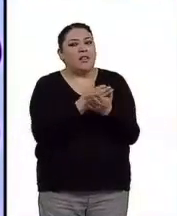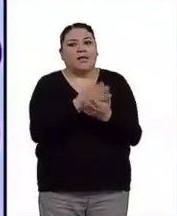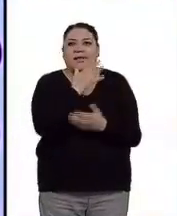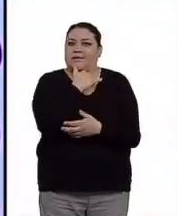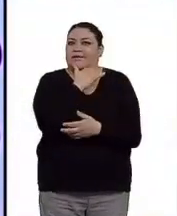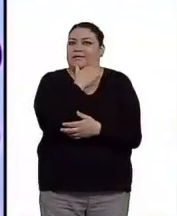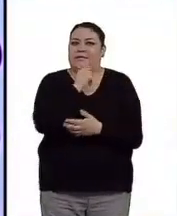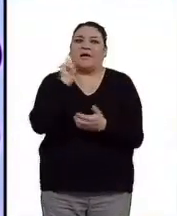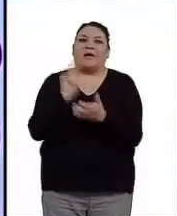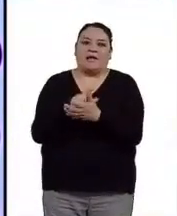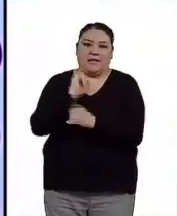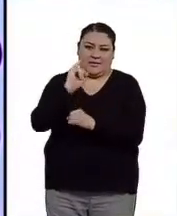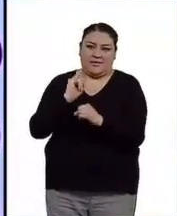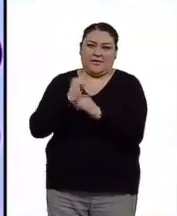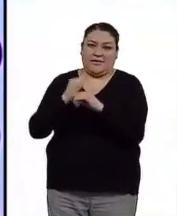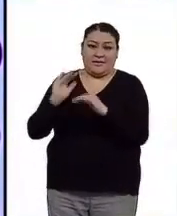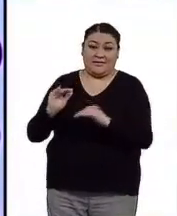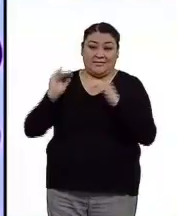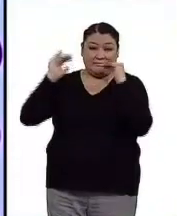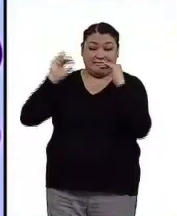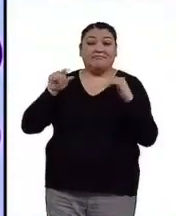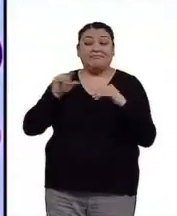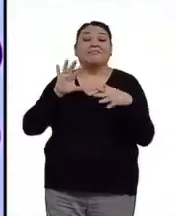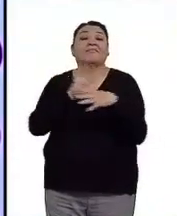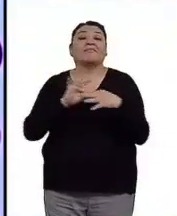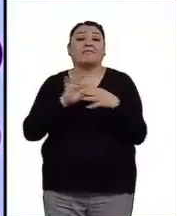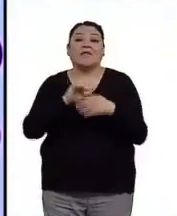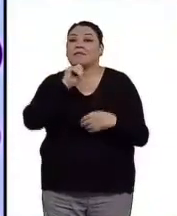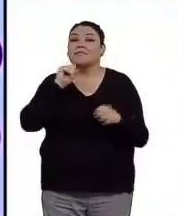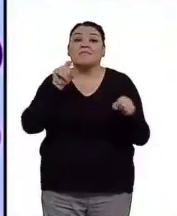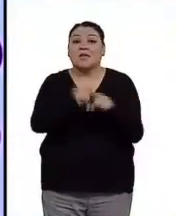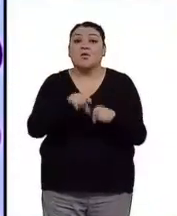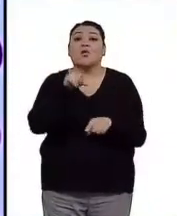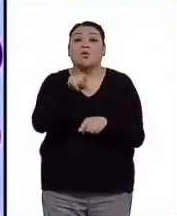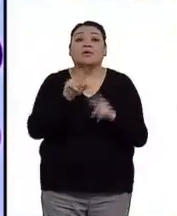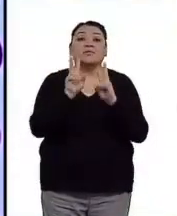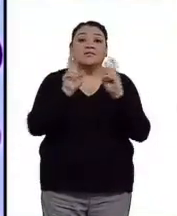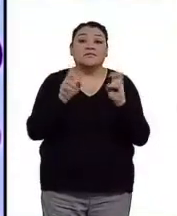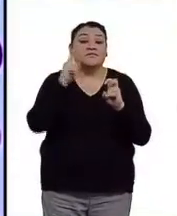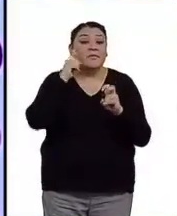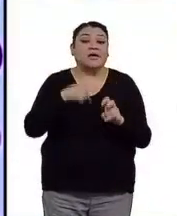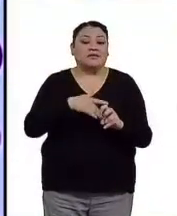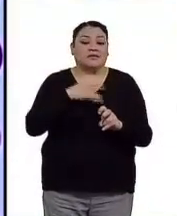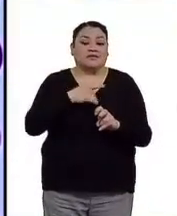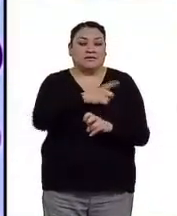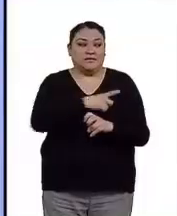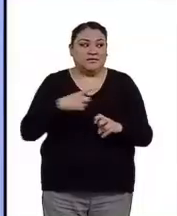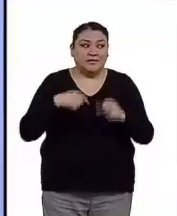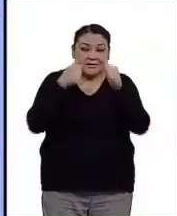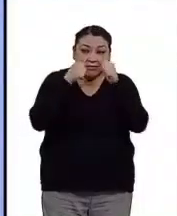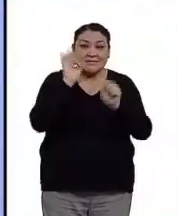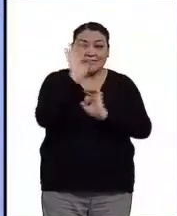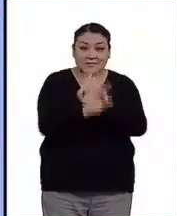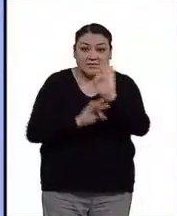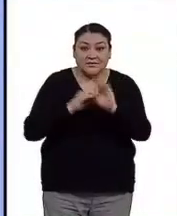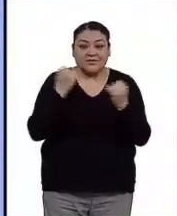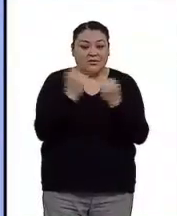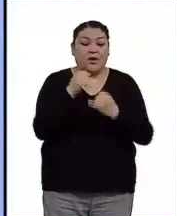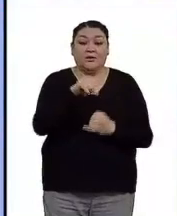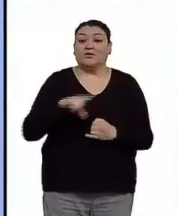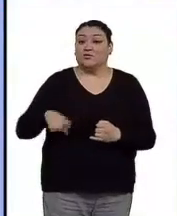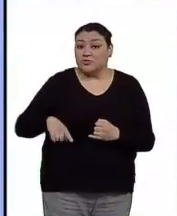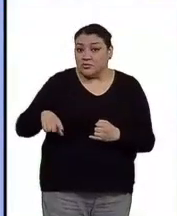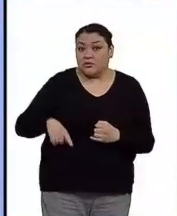internacionales señalan que estos estándares tienen que ver con eso, ¿no? Con esta sensibilidad que debe de tener los gobiernos,